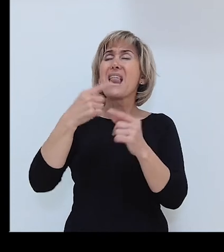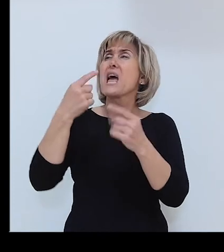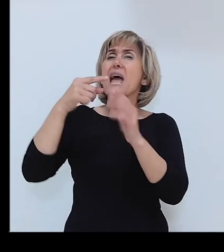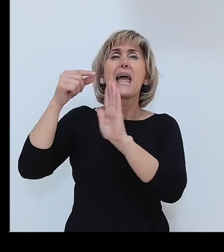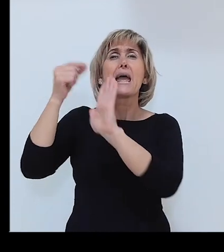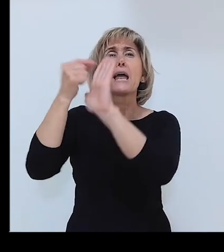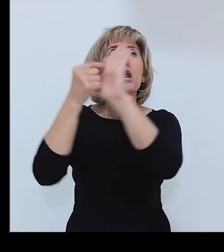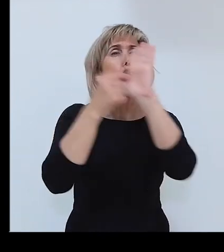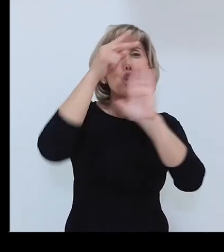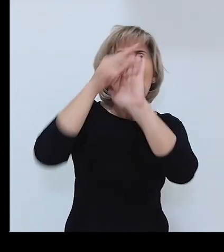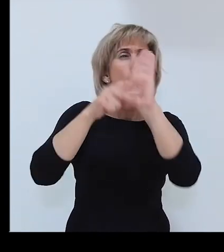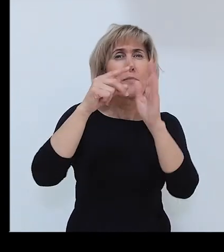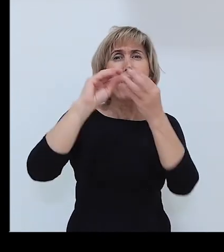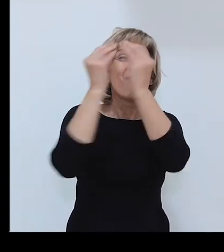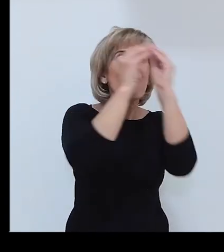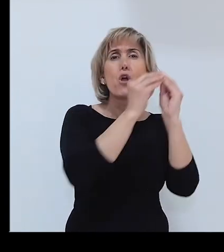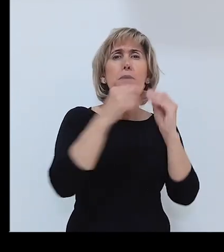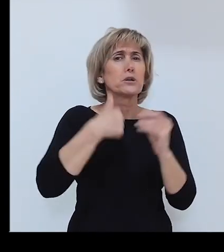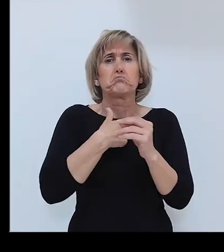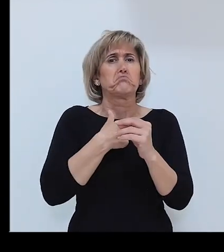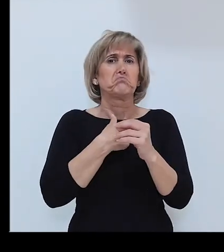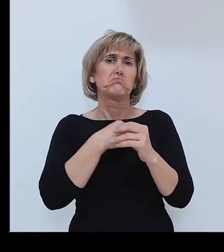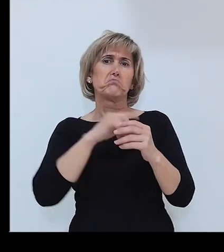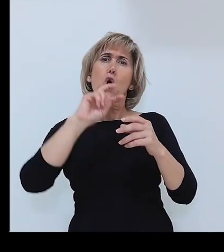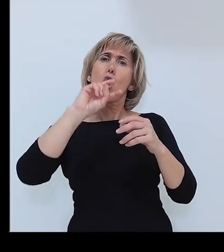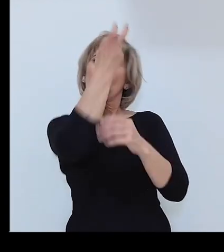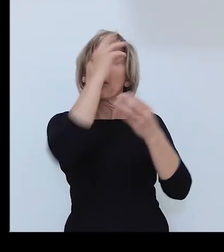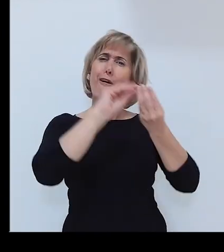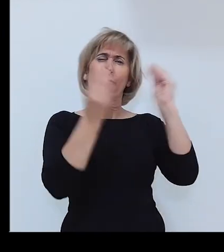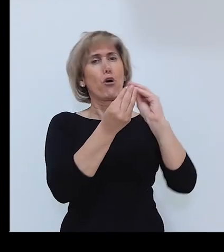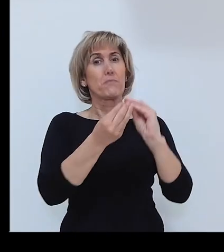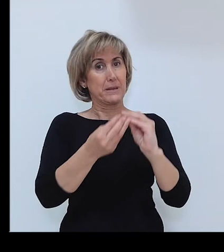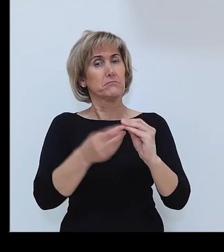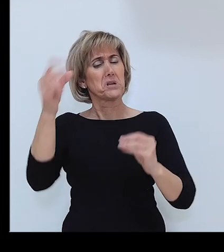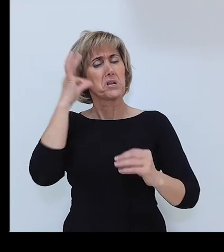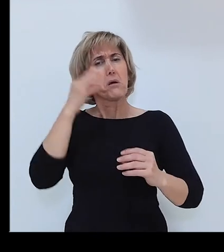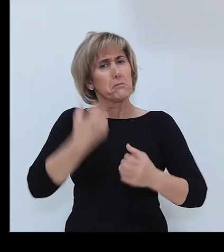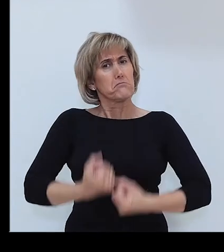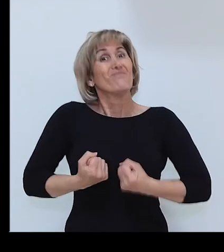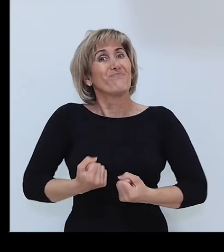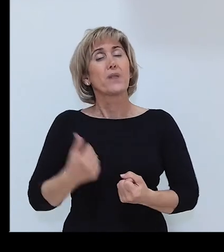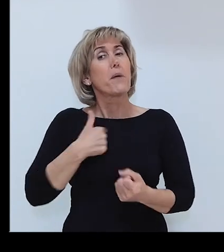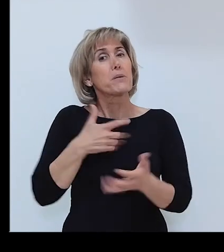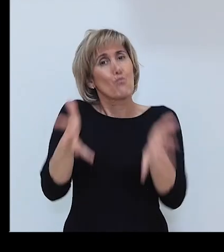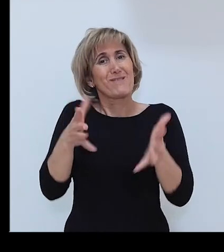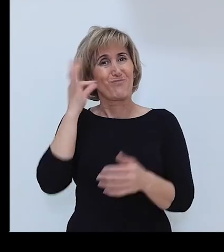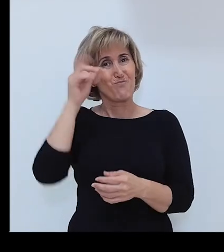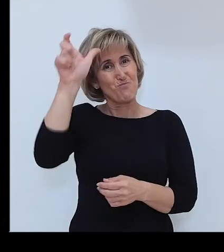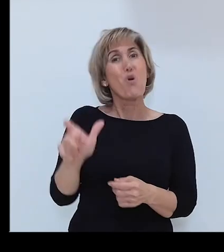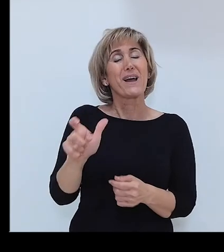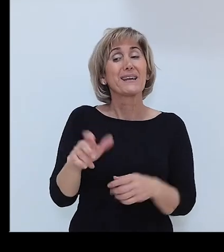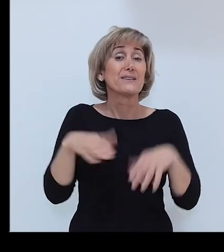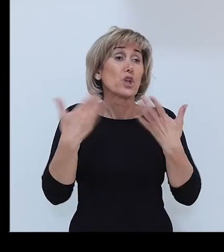en un ambiente que desafía el orden establecido, ¿no? Por lo menos es como yo la veo y a mí me